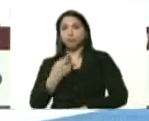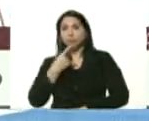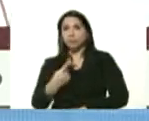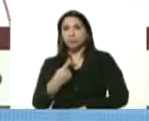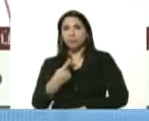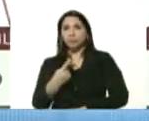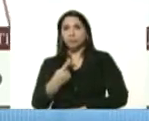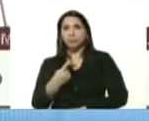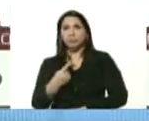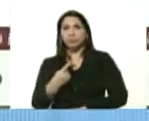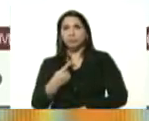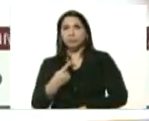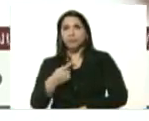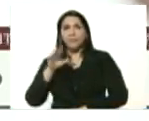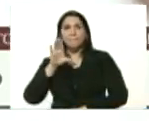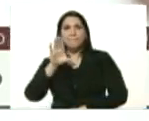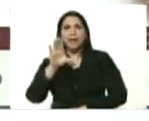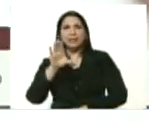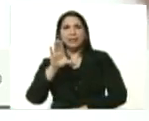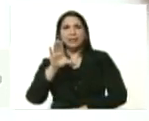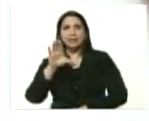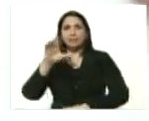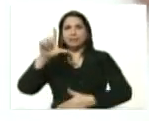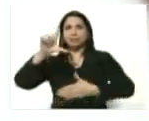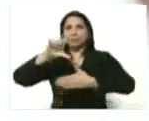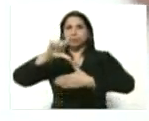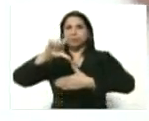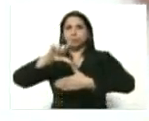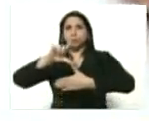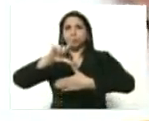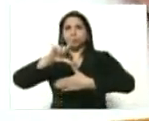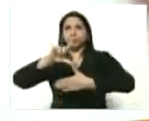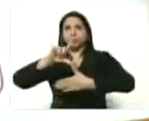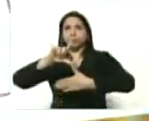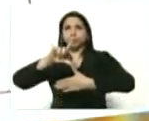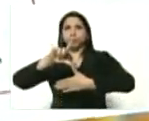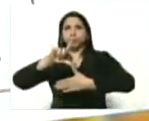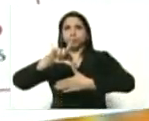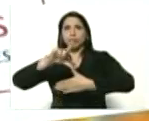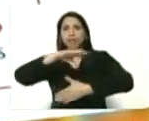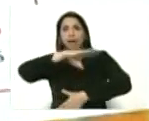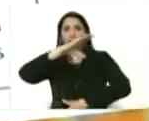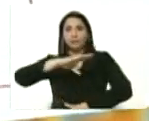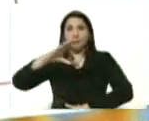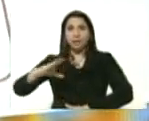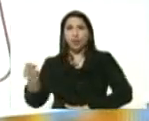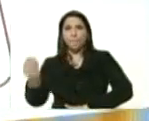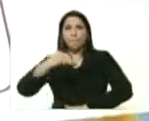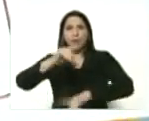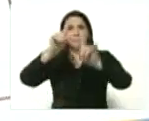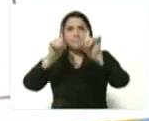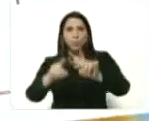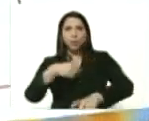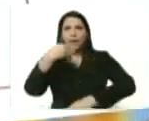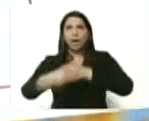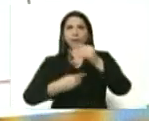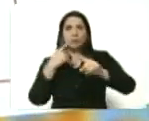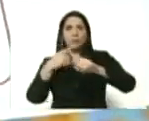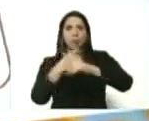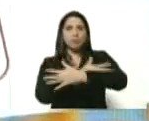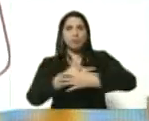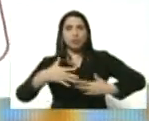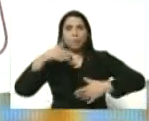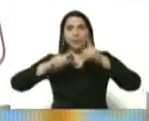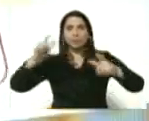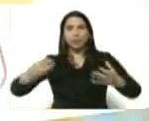que es el país del continente latinoamericano y caribeño que más pruebas realiza por millón de